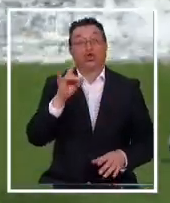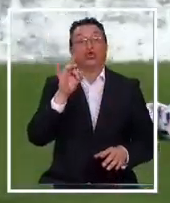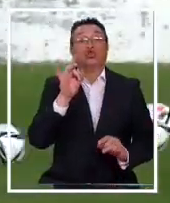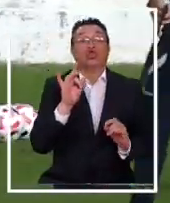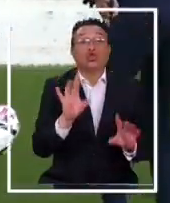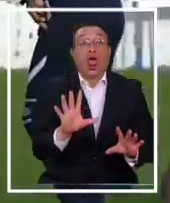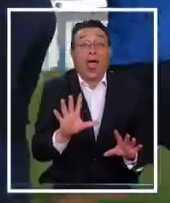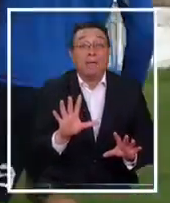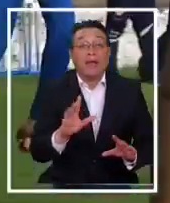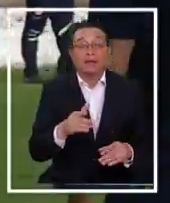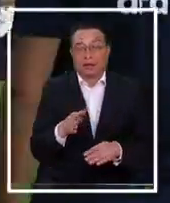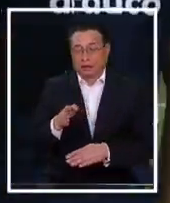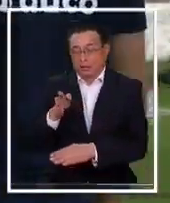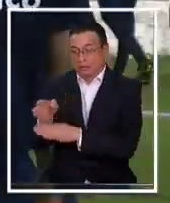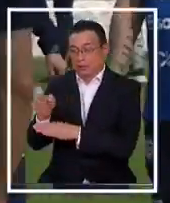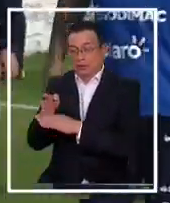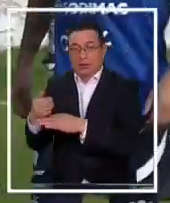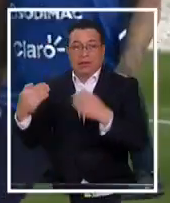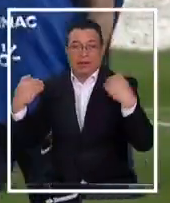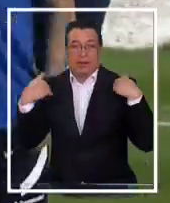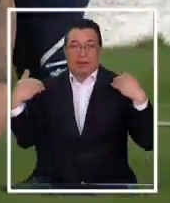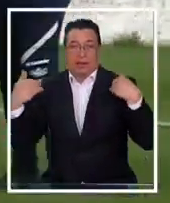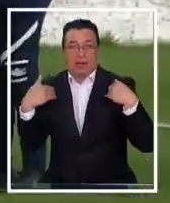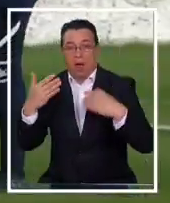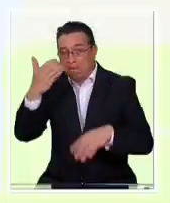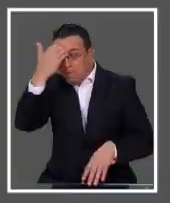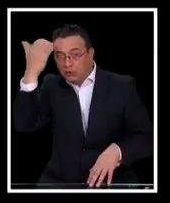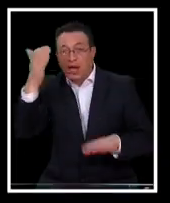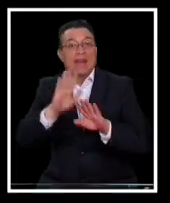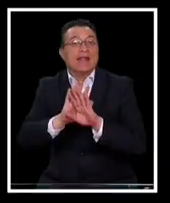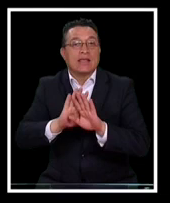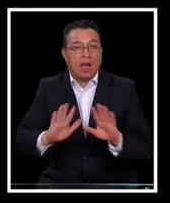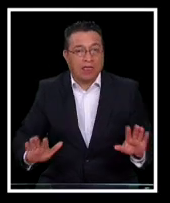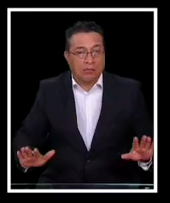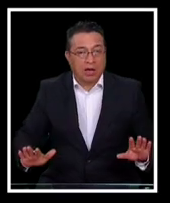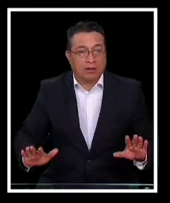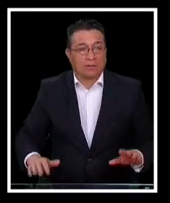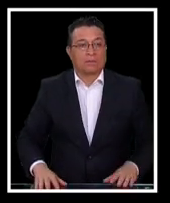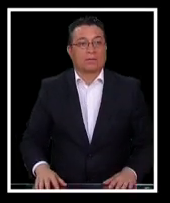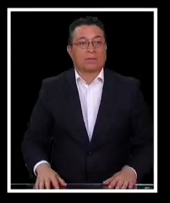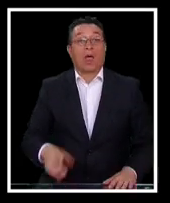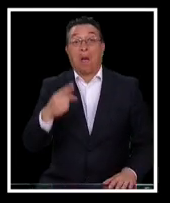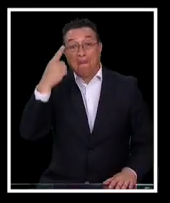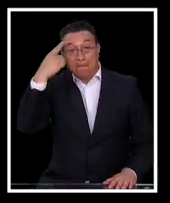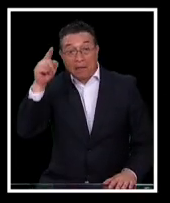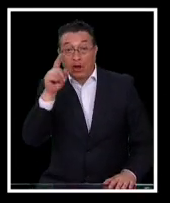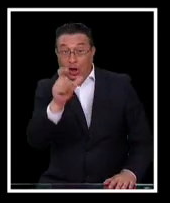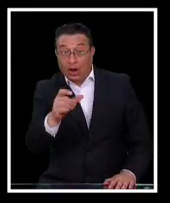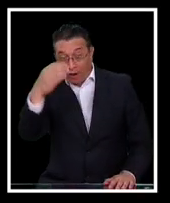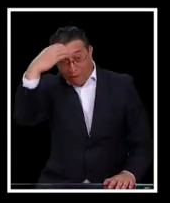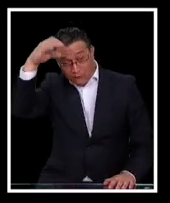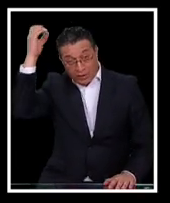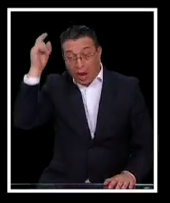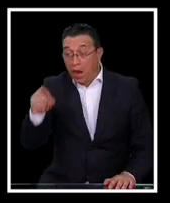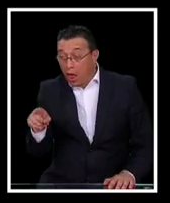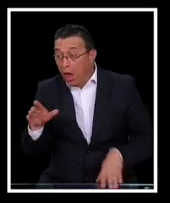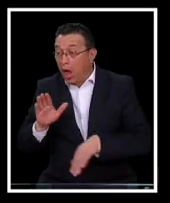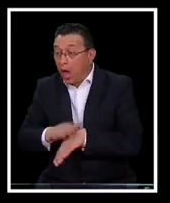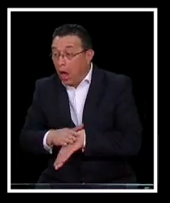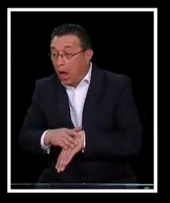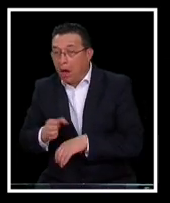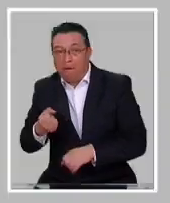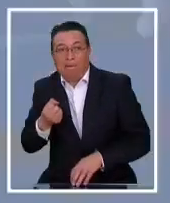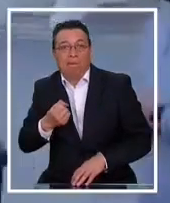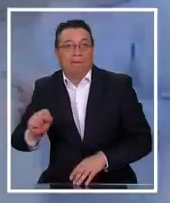para seguir realizando sus actividades profesionales. Pero el volante de La Roja ocupó el tiempo y el permiso para